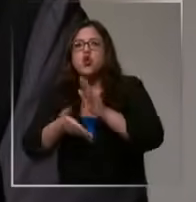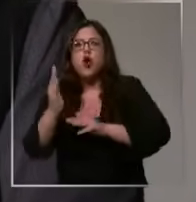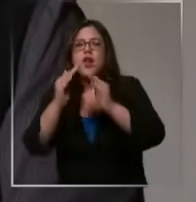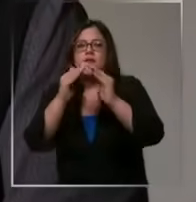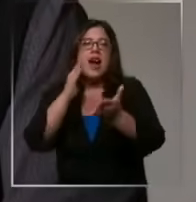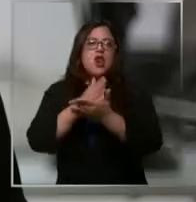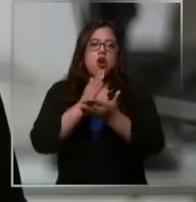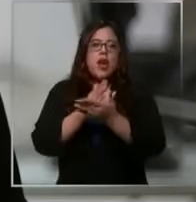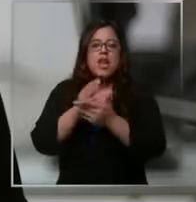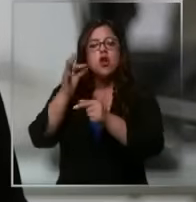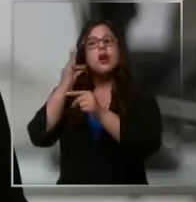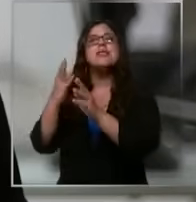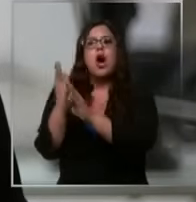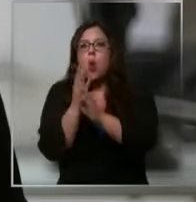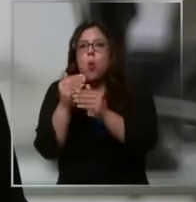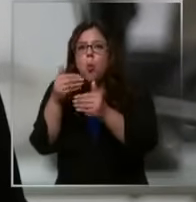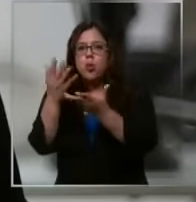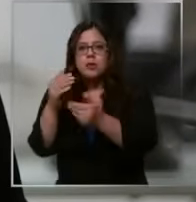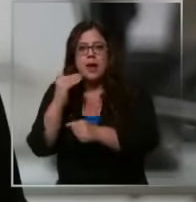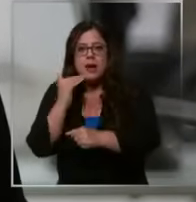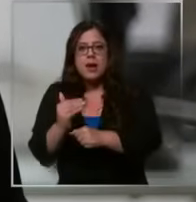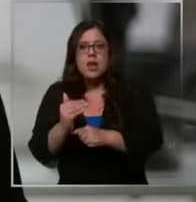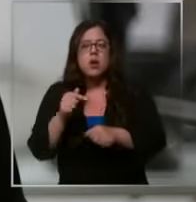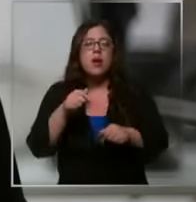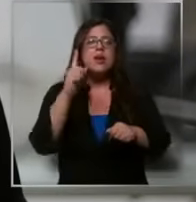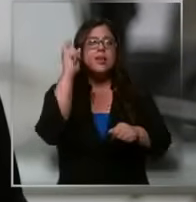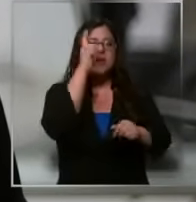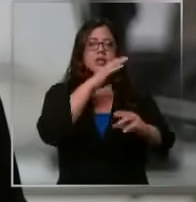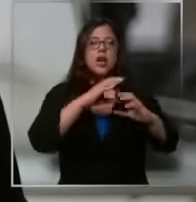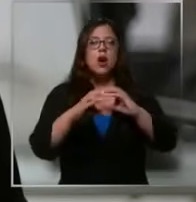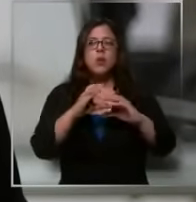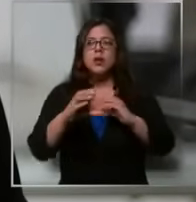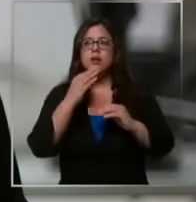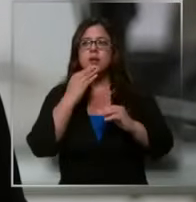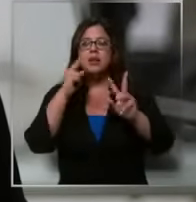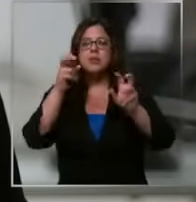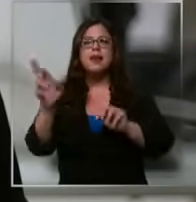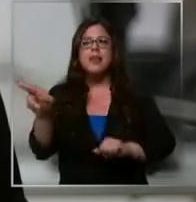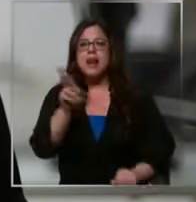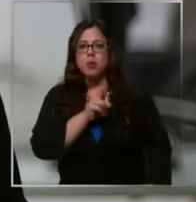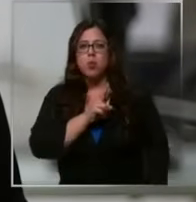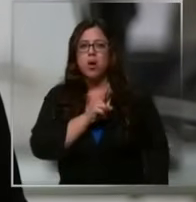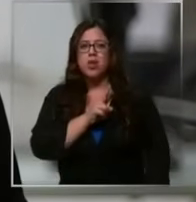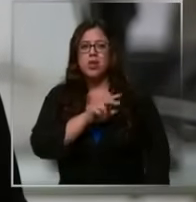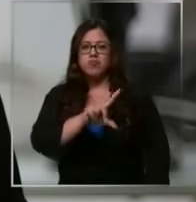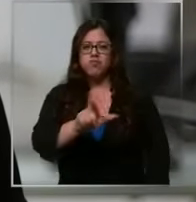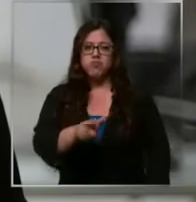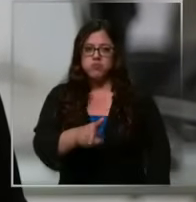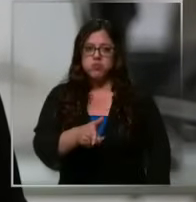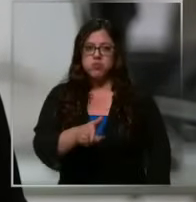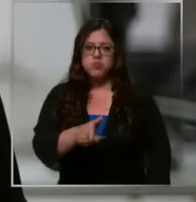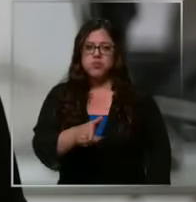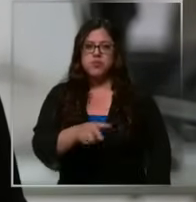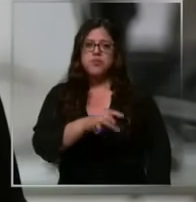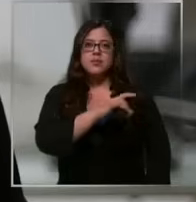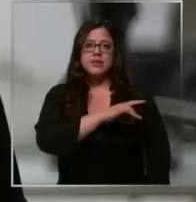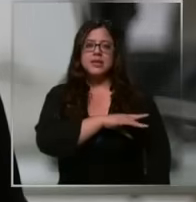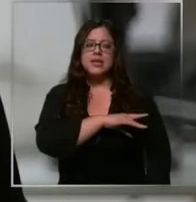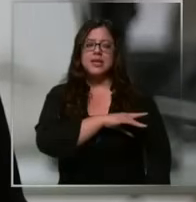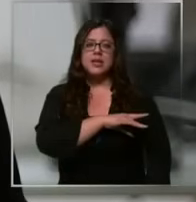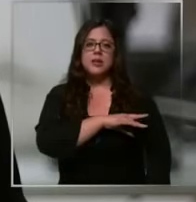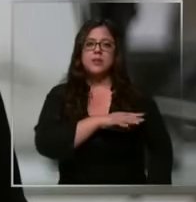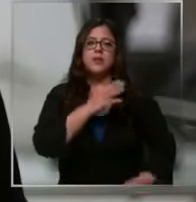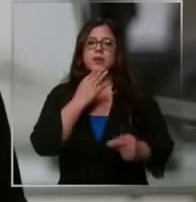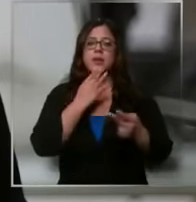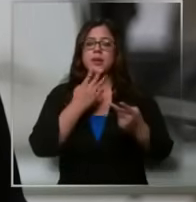seguía ocultándolo. Lo más complejo ha sido la comunicación, la celeridad, la respuesta por parte de la autoridad central chilena y, en